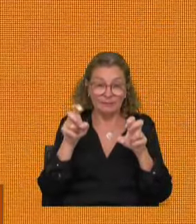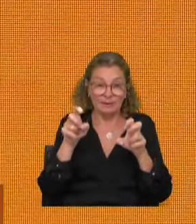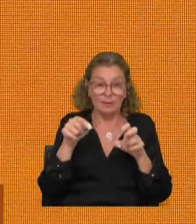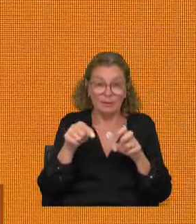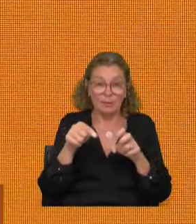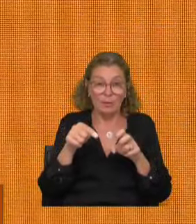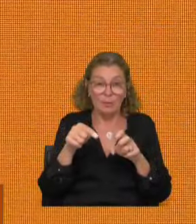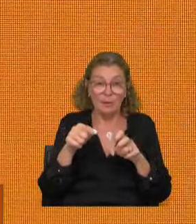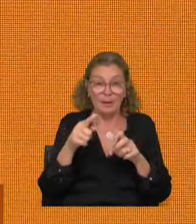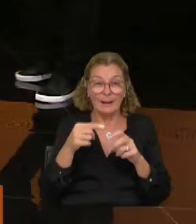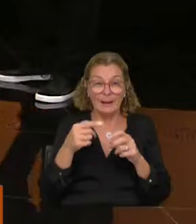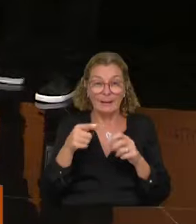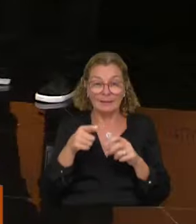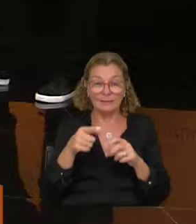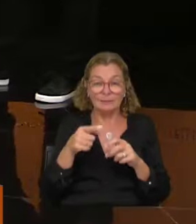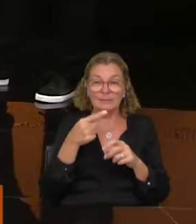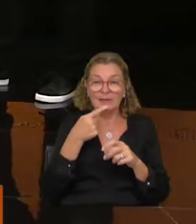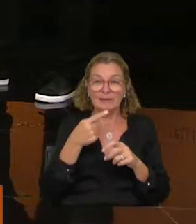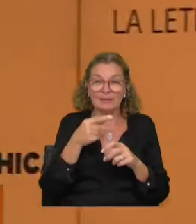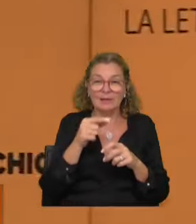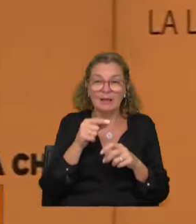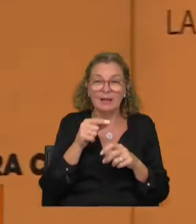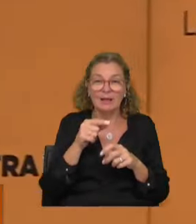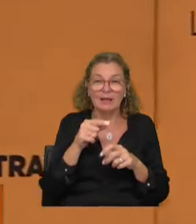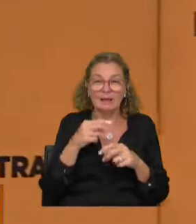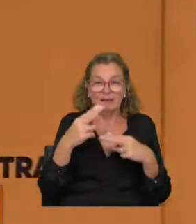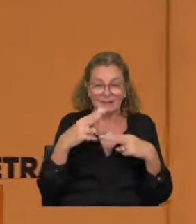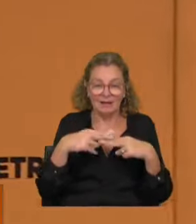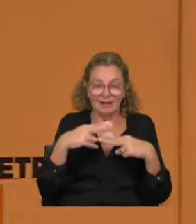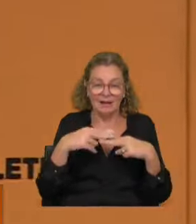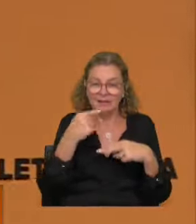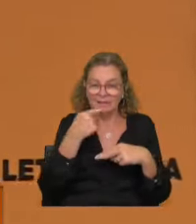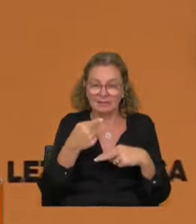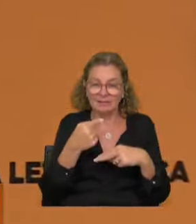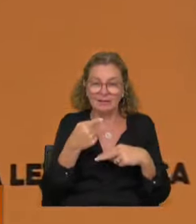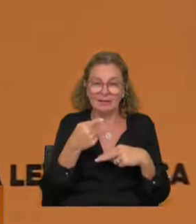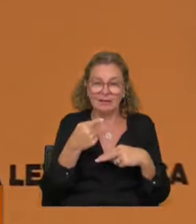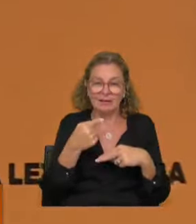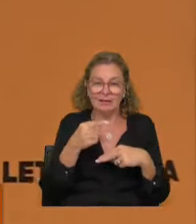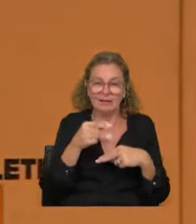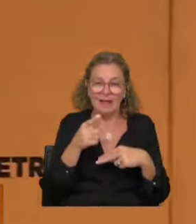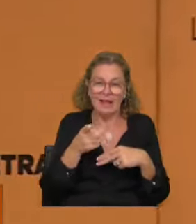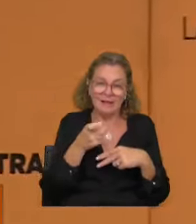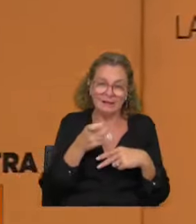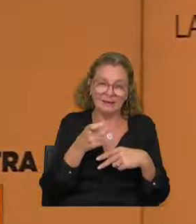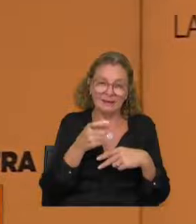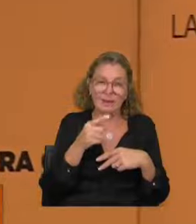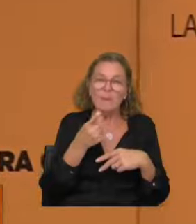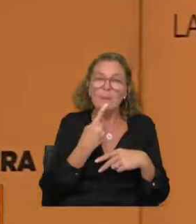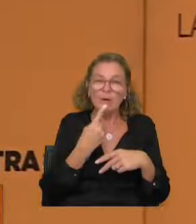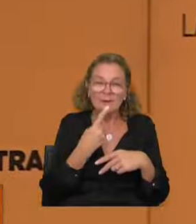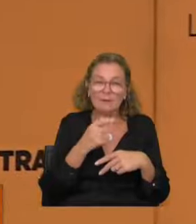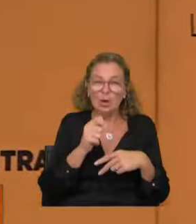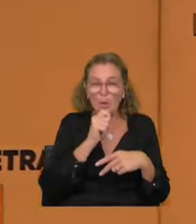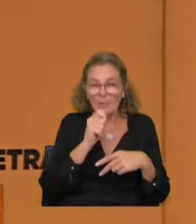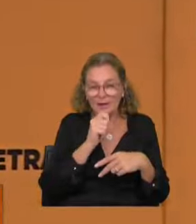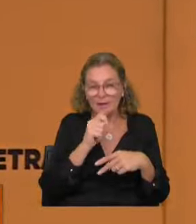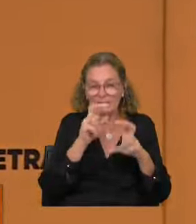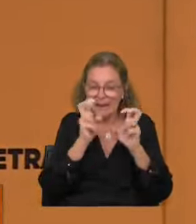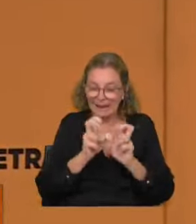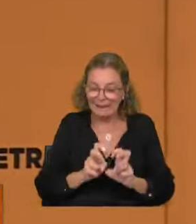como reacciones a esos posteos Twitter calculo elina porque esta cuestión de eh políticos este periodistas analistas